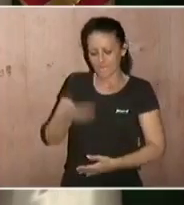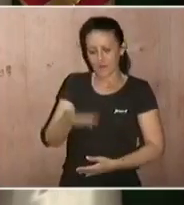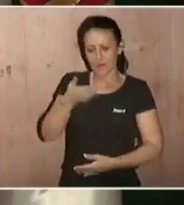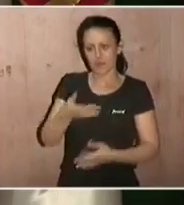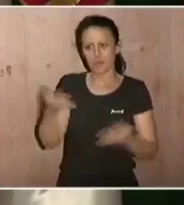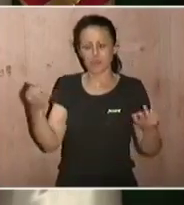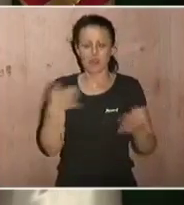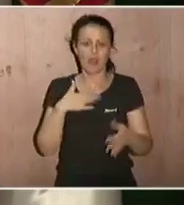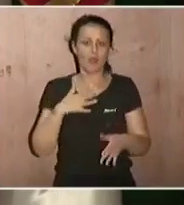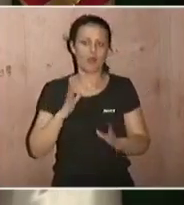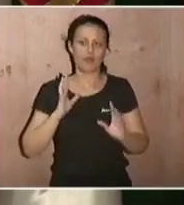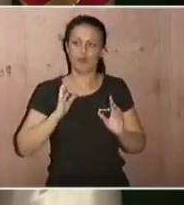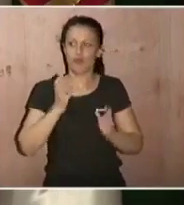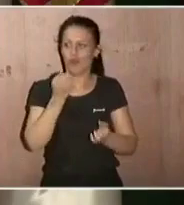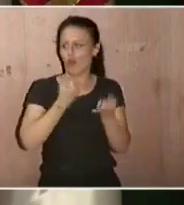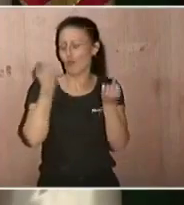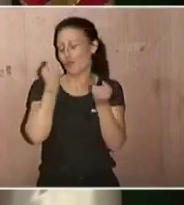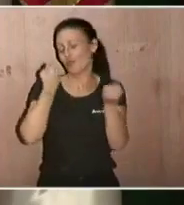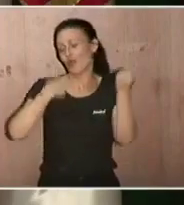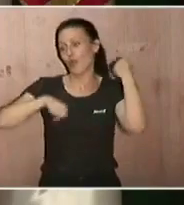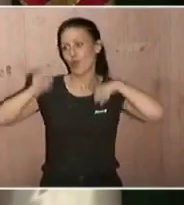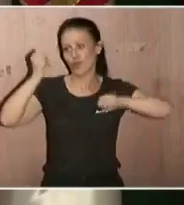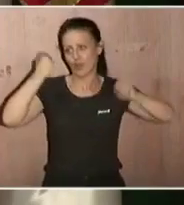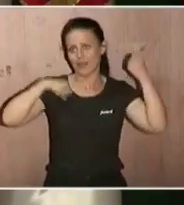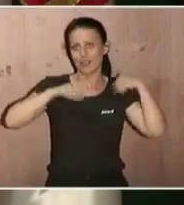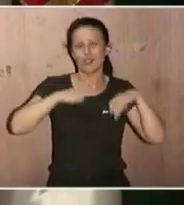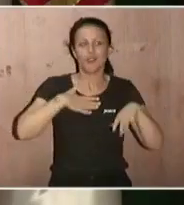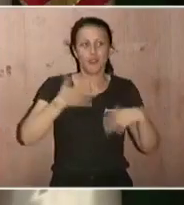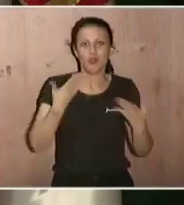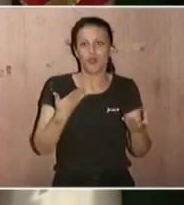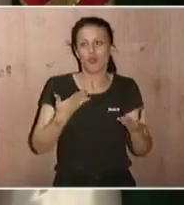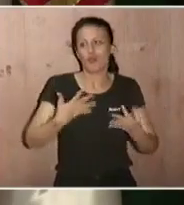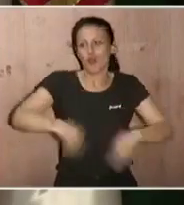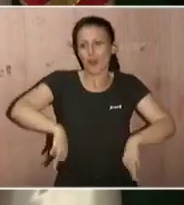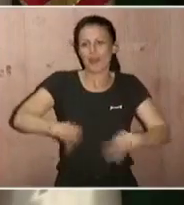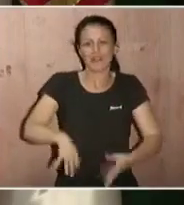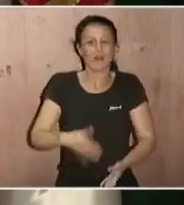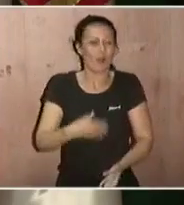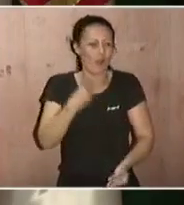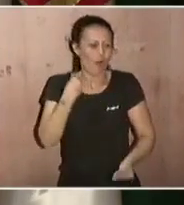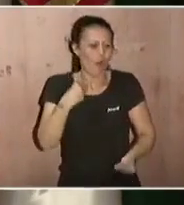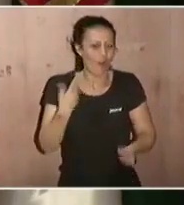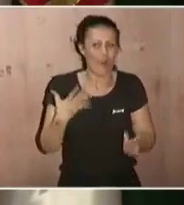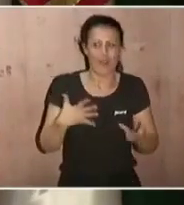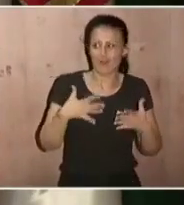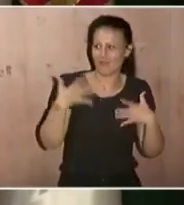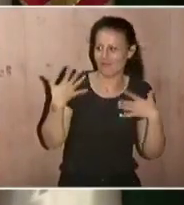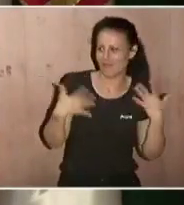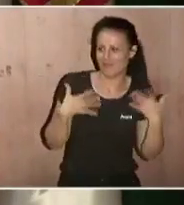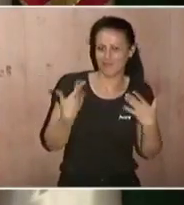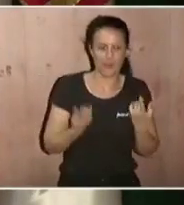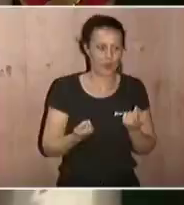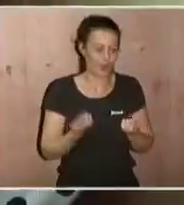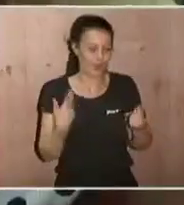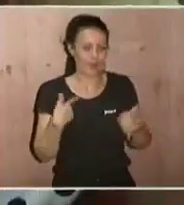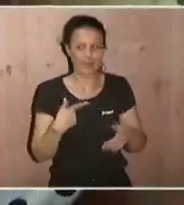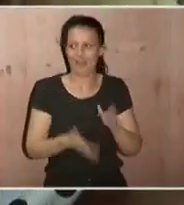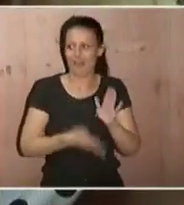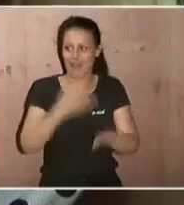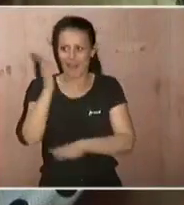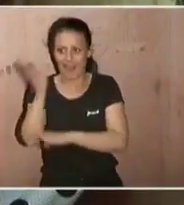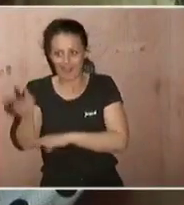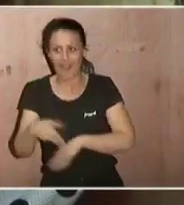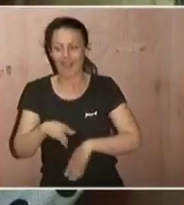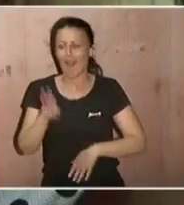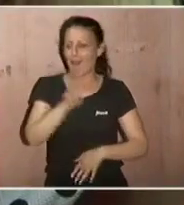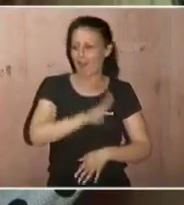propio temperamento. Yo soy, en general, jovial, con los ramalazos de ira del Pacífico que algunos